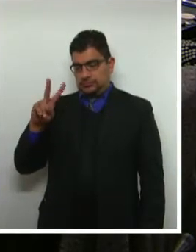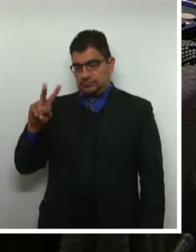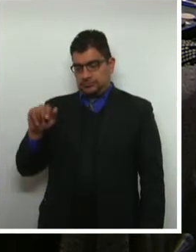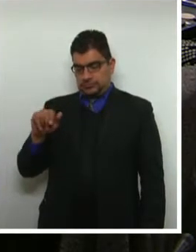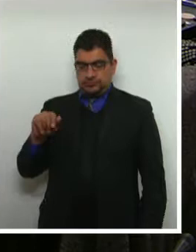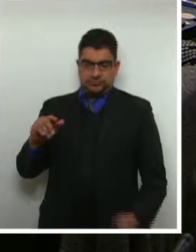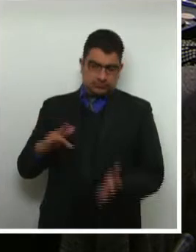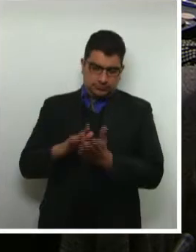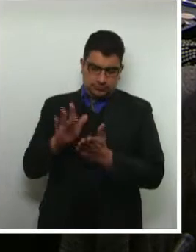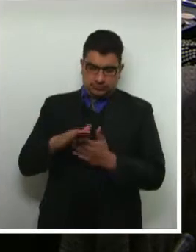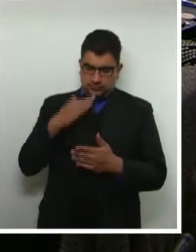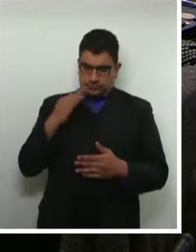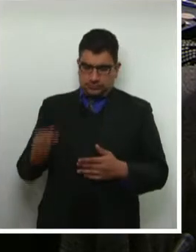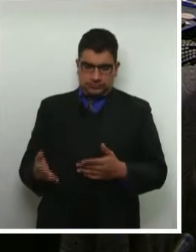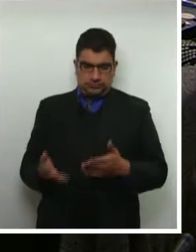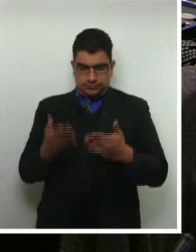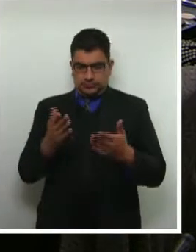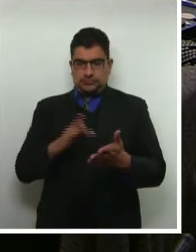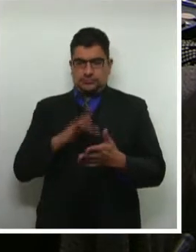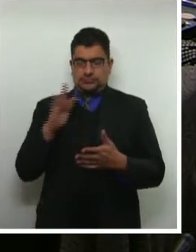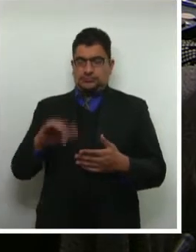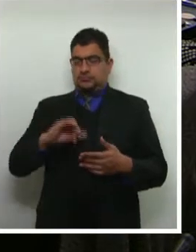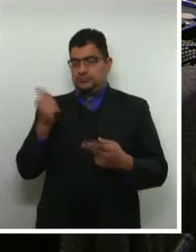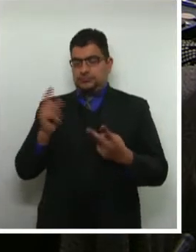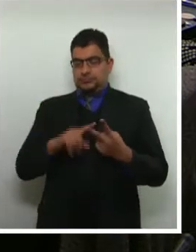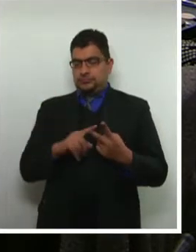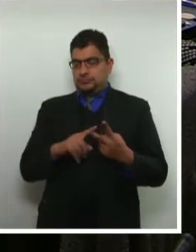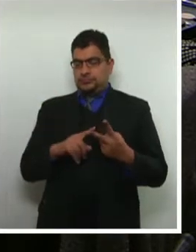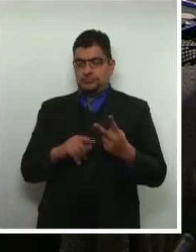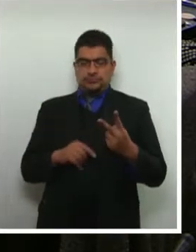A favor, muy bien. ¿Alguien más?